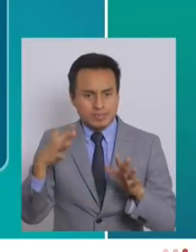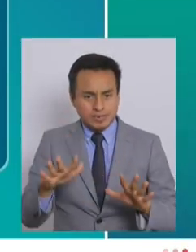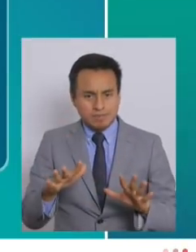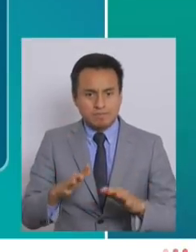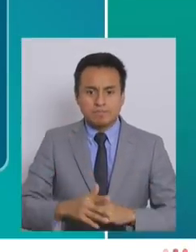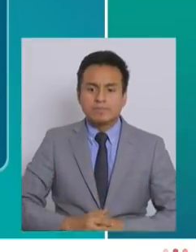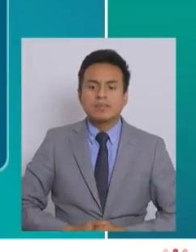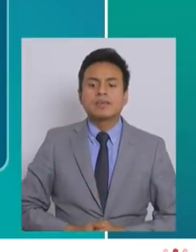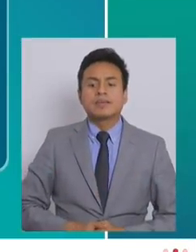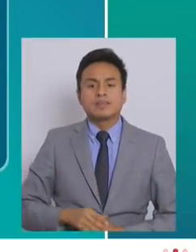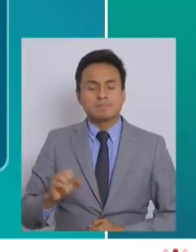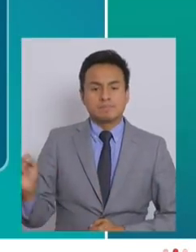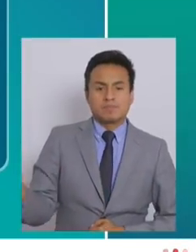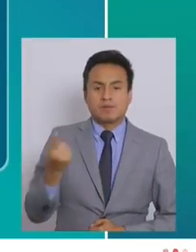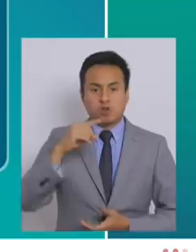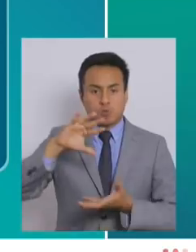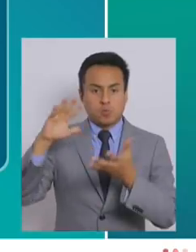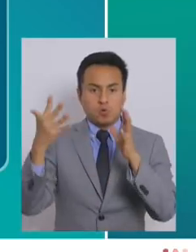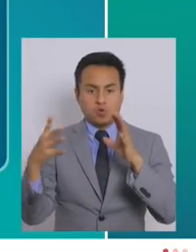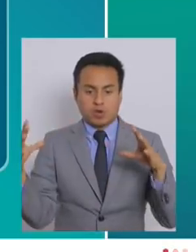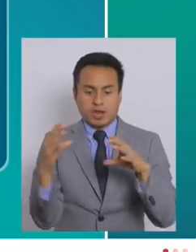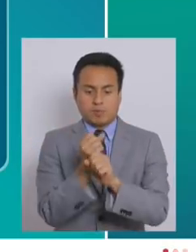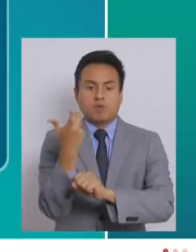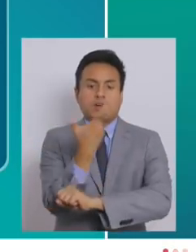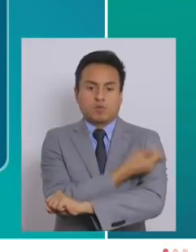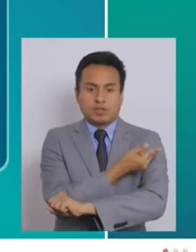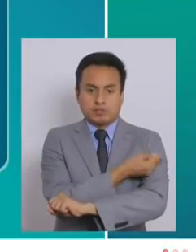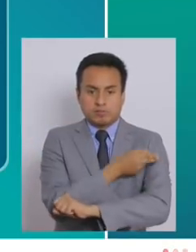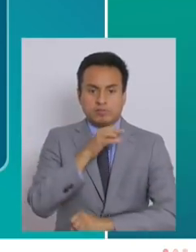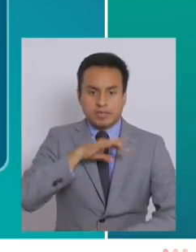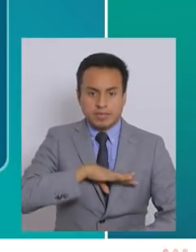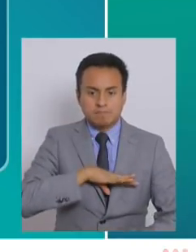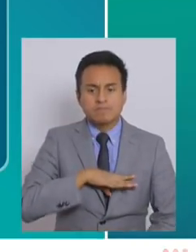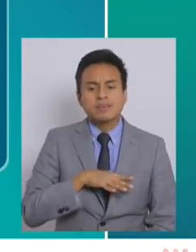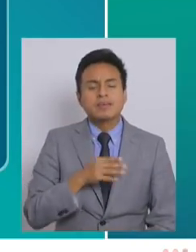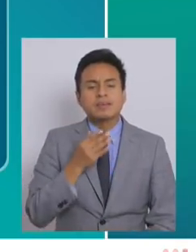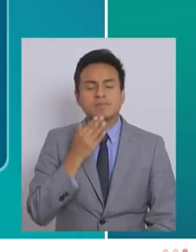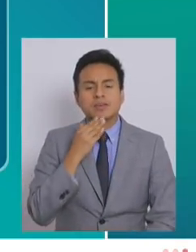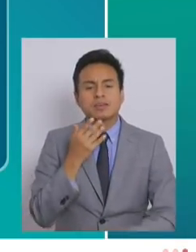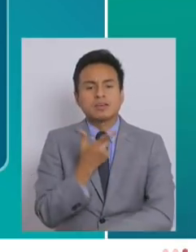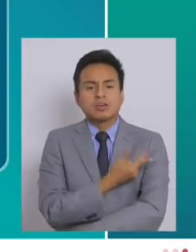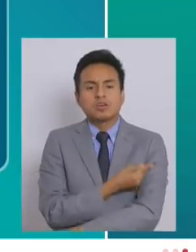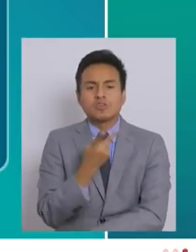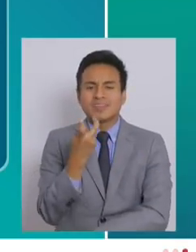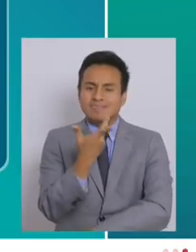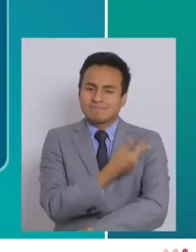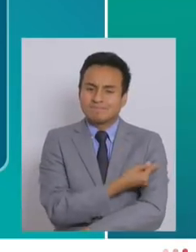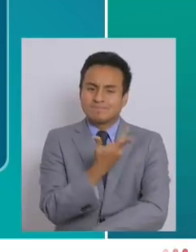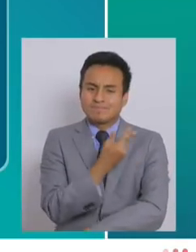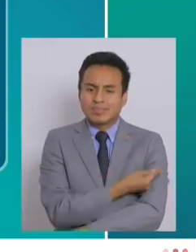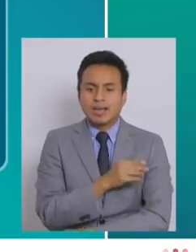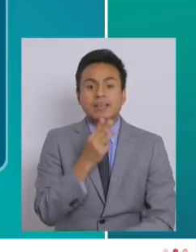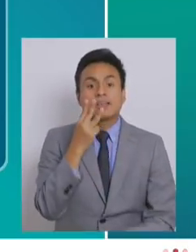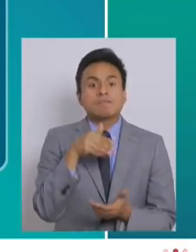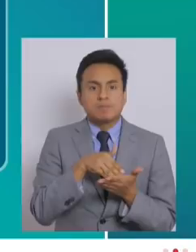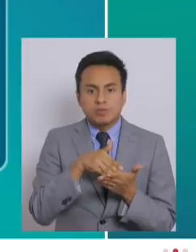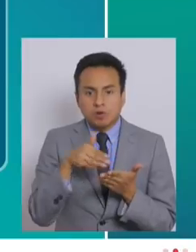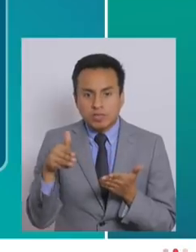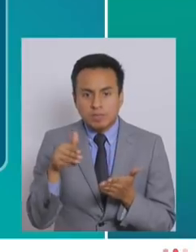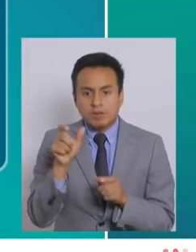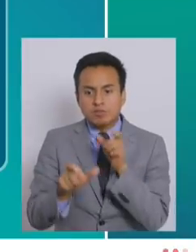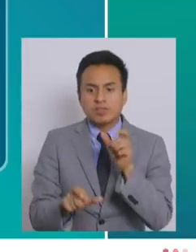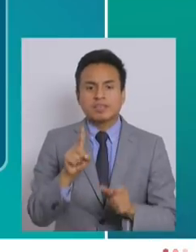seguimos primero en el mundo en velocidad de vacunación y se han vacunado con dos dosis ya tres millones